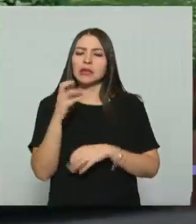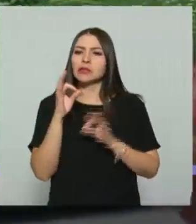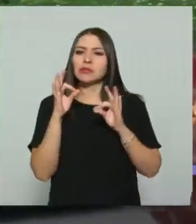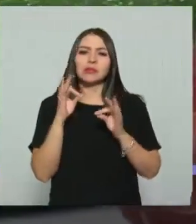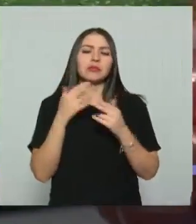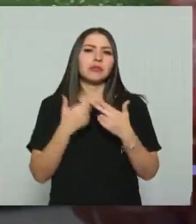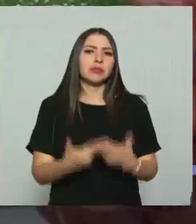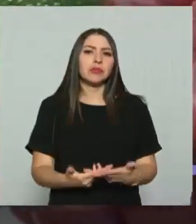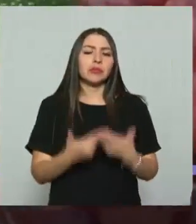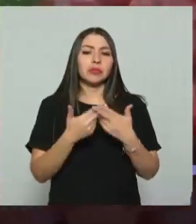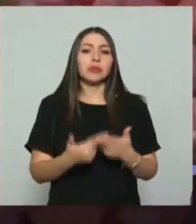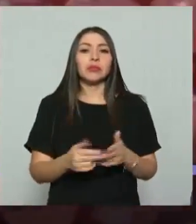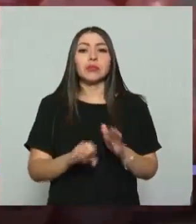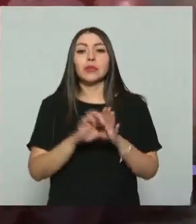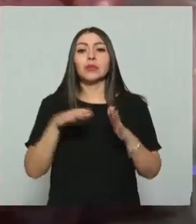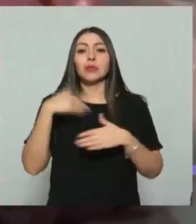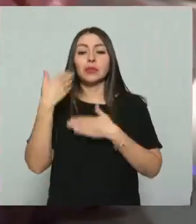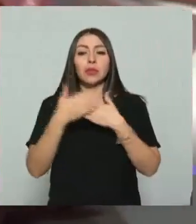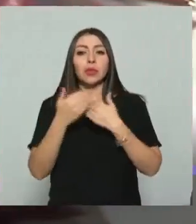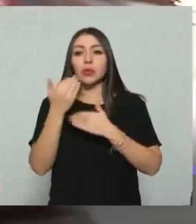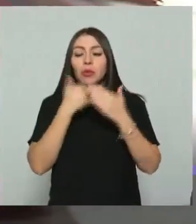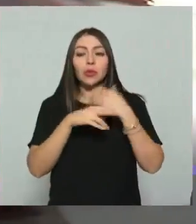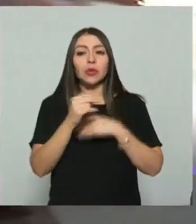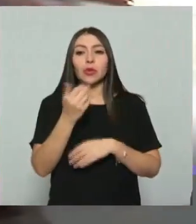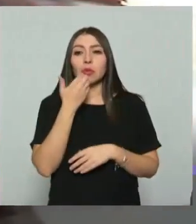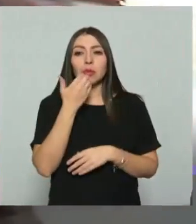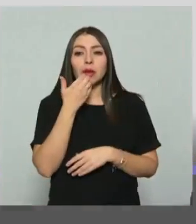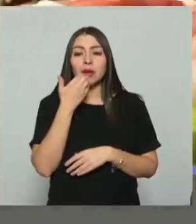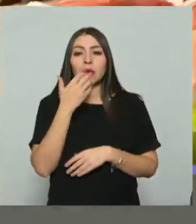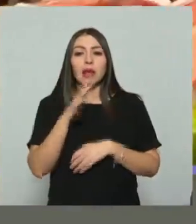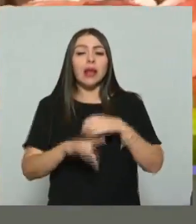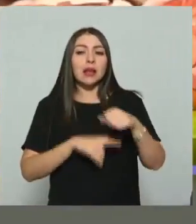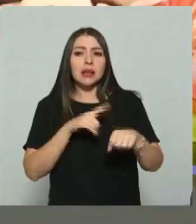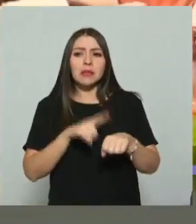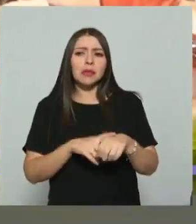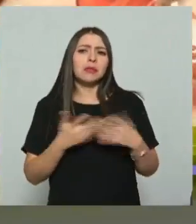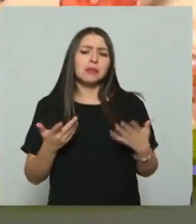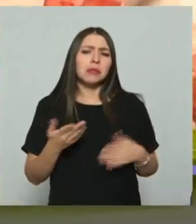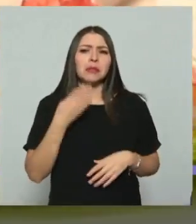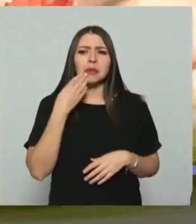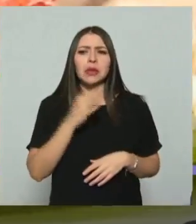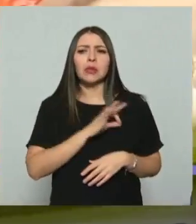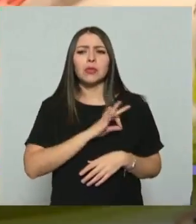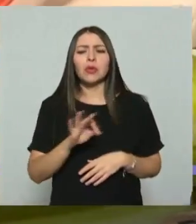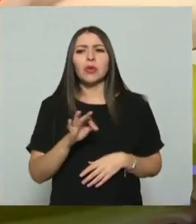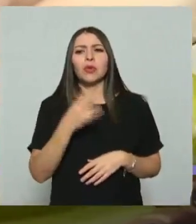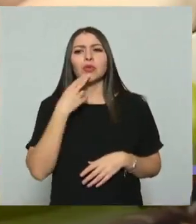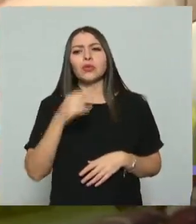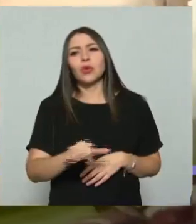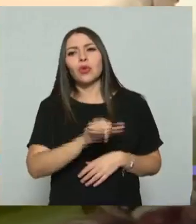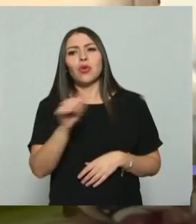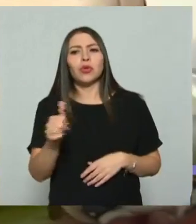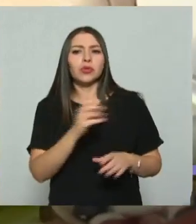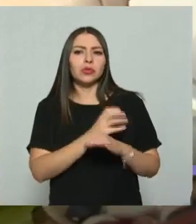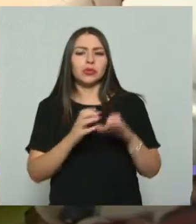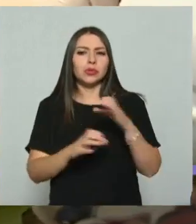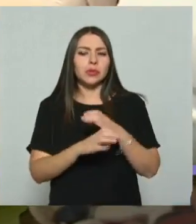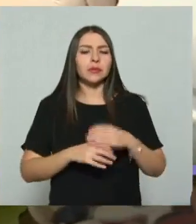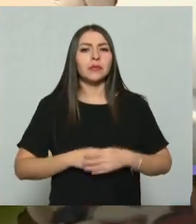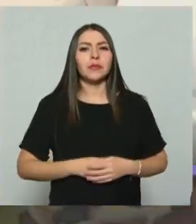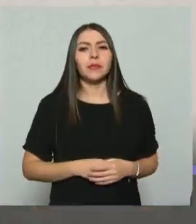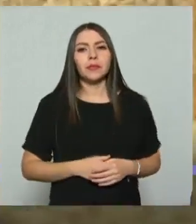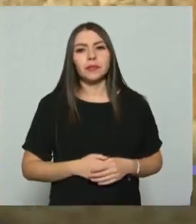Y si la siguiente comida no consumes proteínas de origen animal, también está bien, puedes utilizar otras opciones. ¿Estás de acuerdo, Mónica,